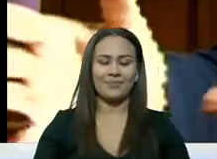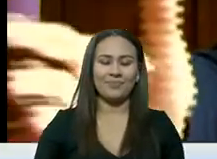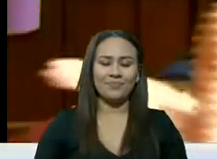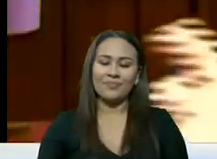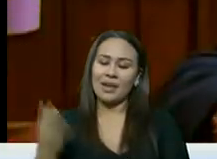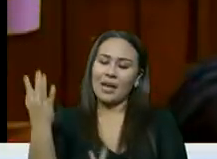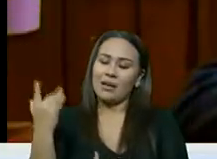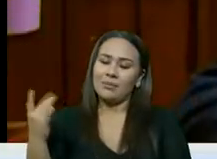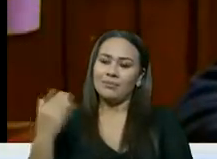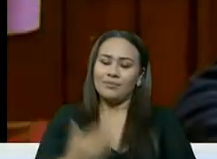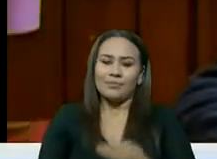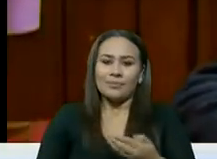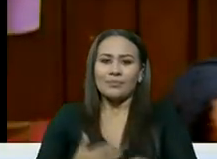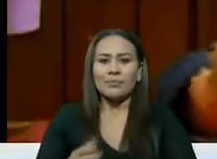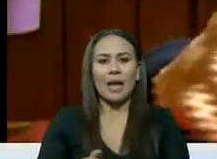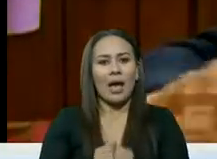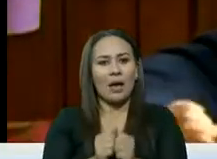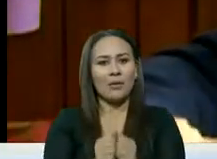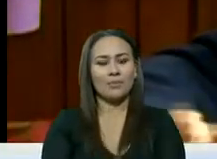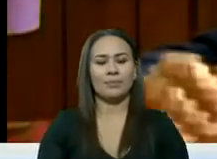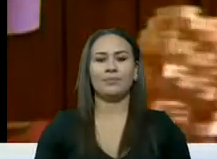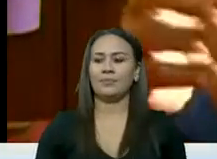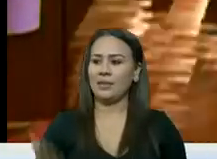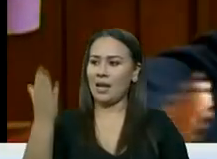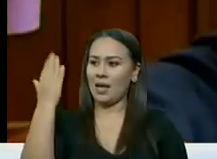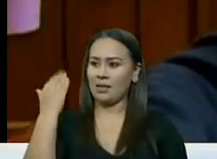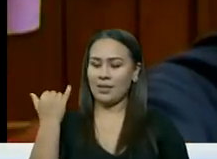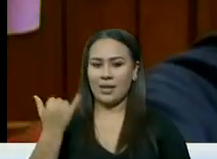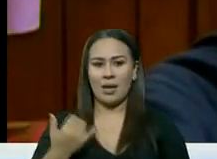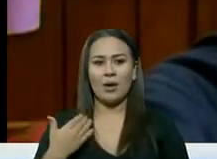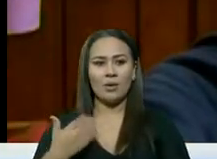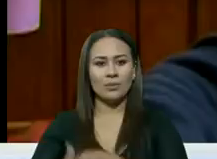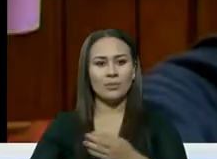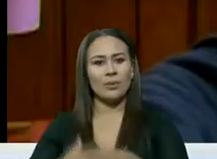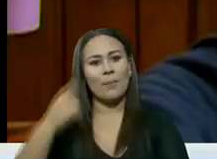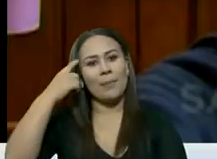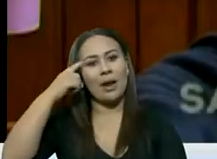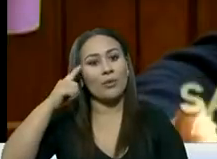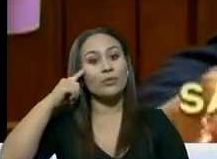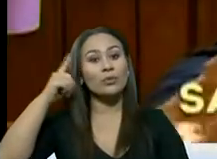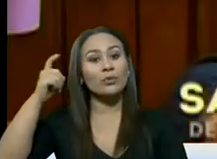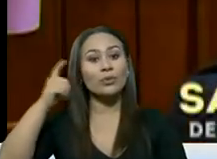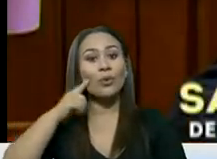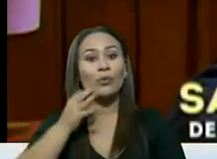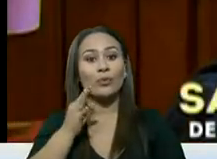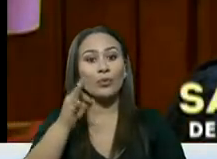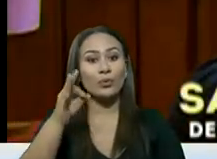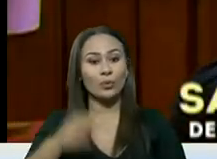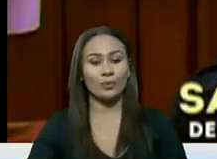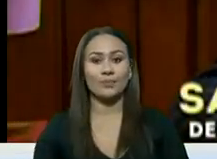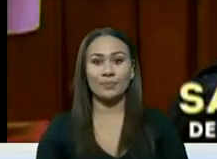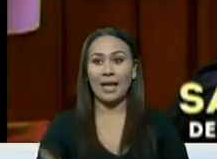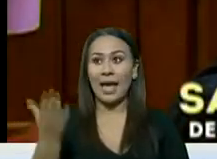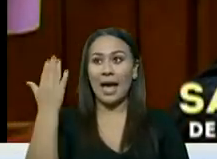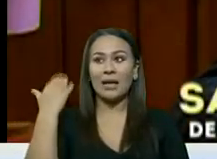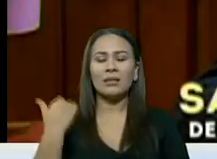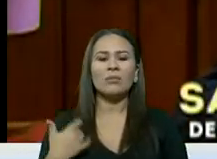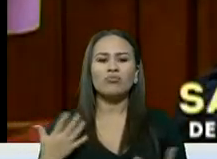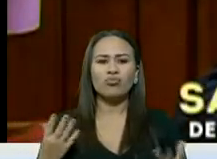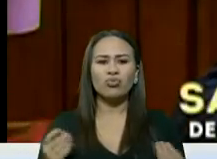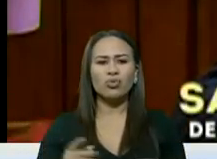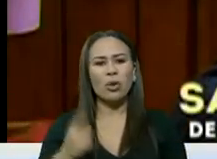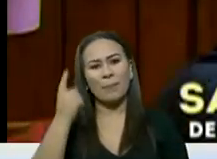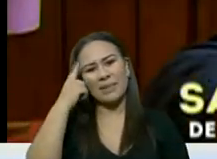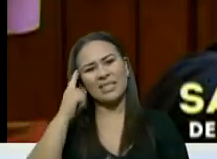nos ha acompañado en el pasado y alimenta ahora nuestros sueños para el futuro. La esperanza en el pasado ha sido salir de la pobreza